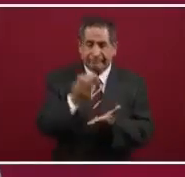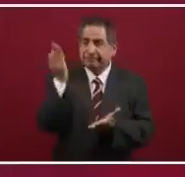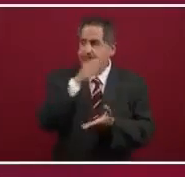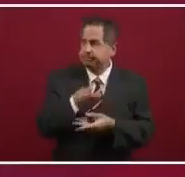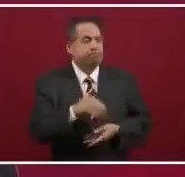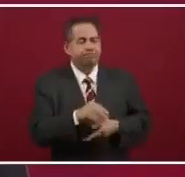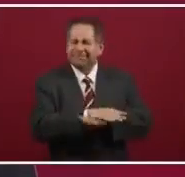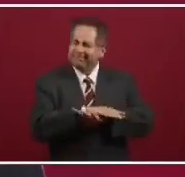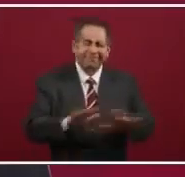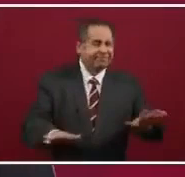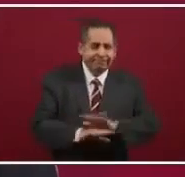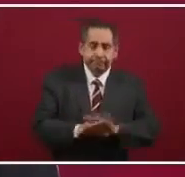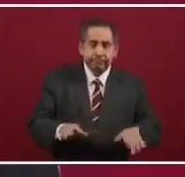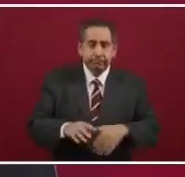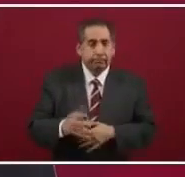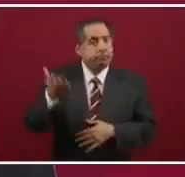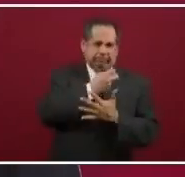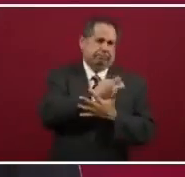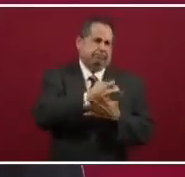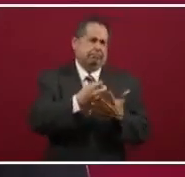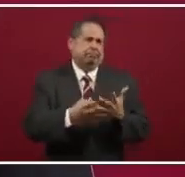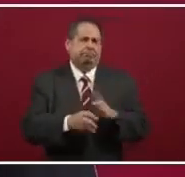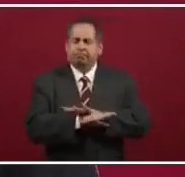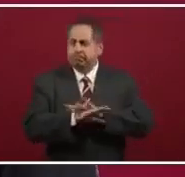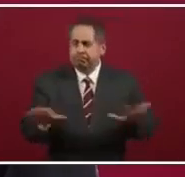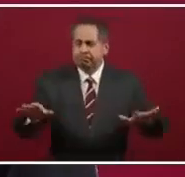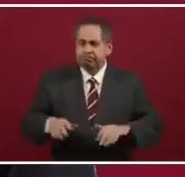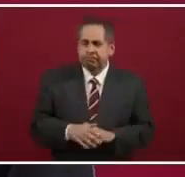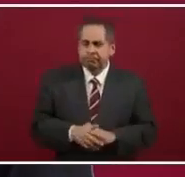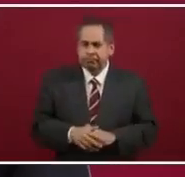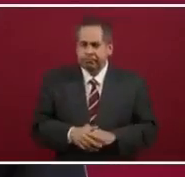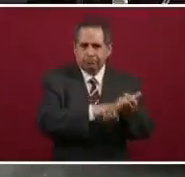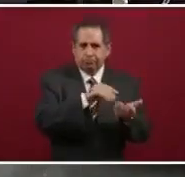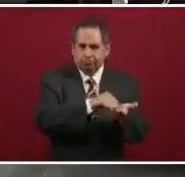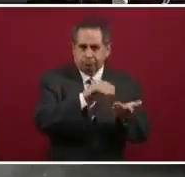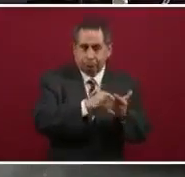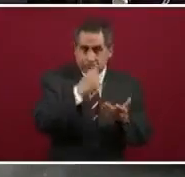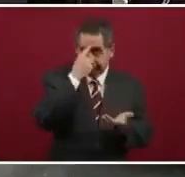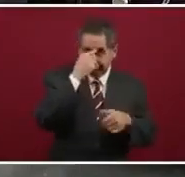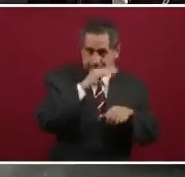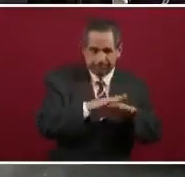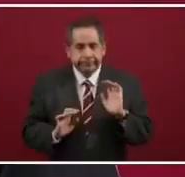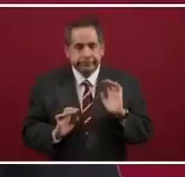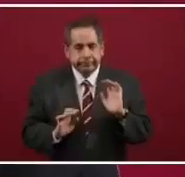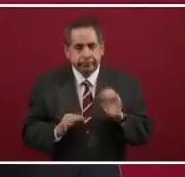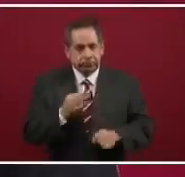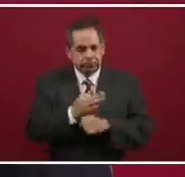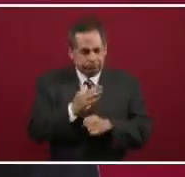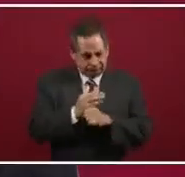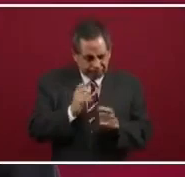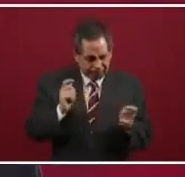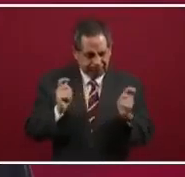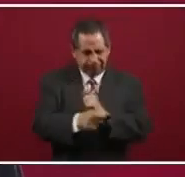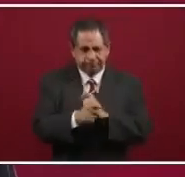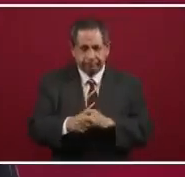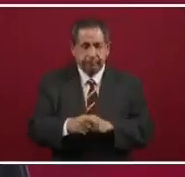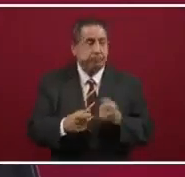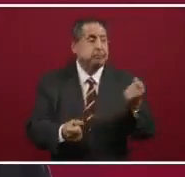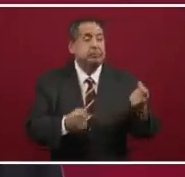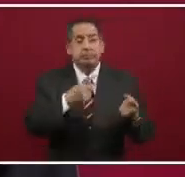todo eso que pasaba antes, que no creo yo que se haya olvidado, porque ahora estamos como en periodos de